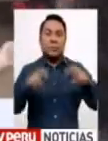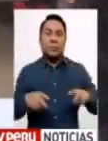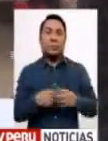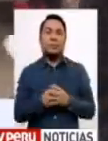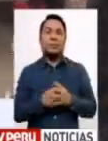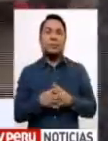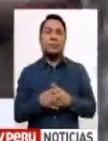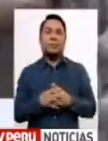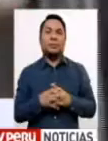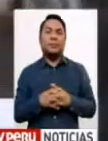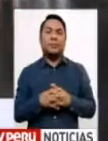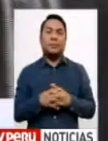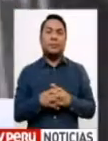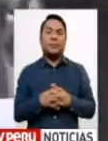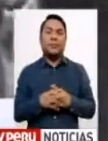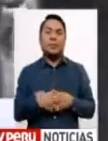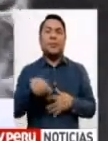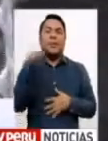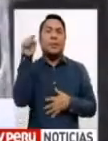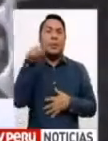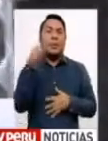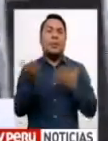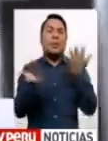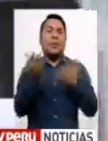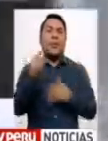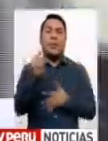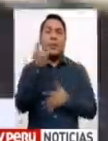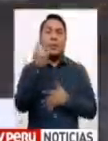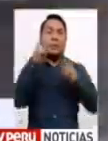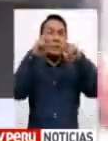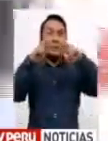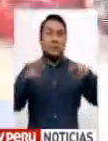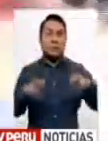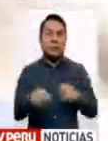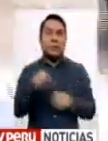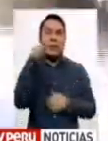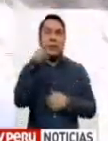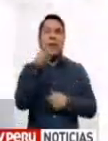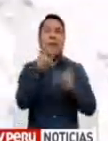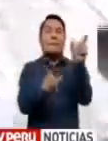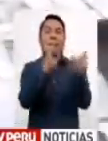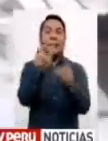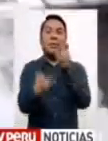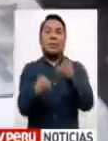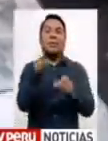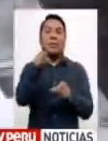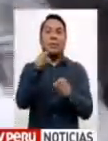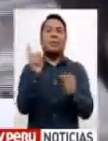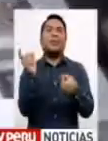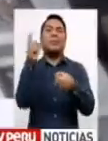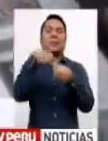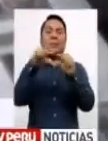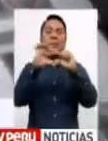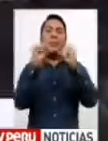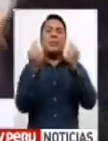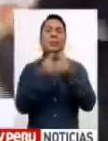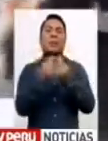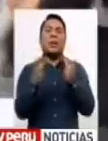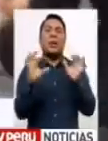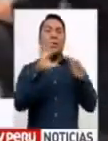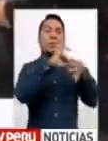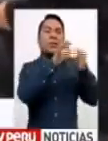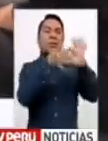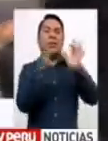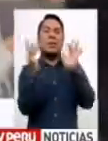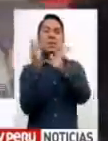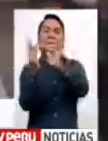unidad. Según las primeras investigaciones, los intervenidos serían parte de una red internacional de